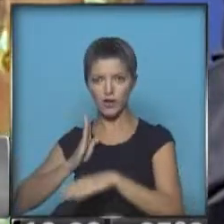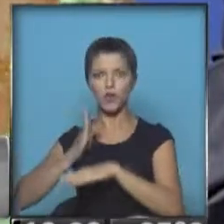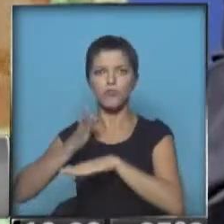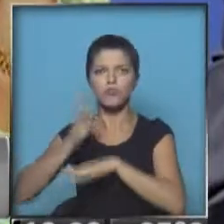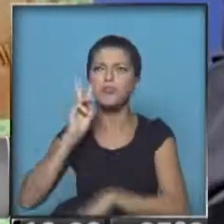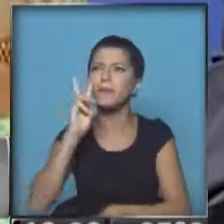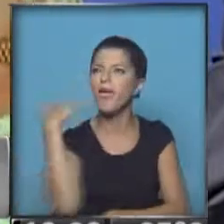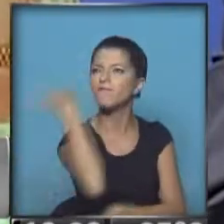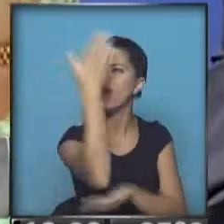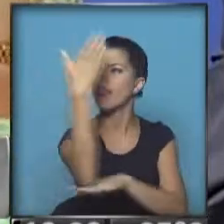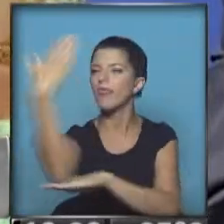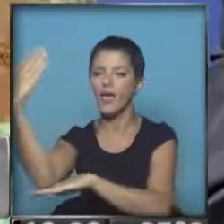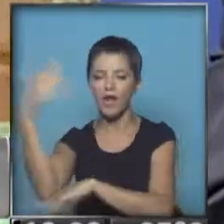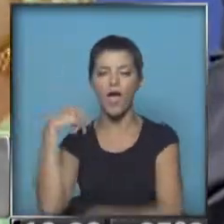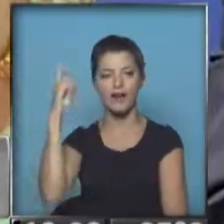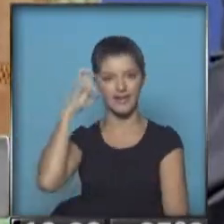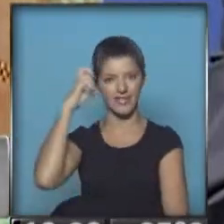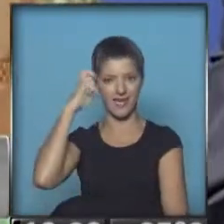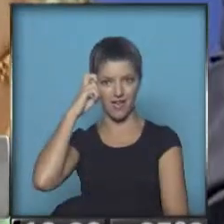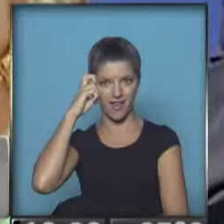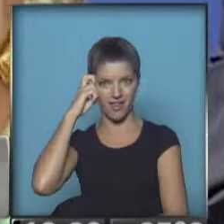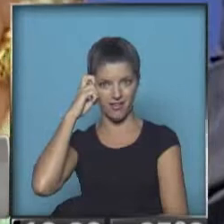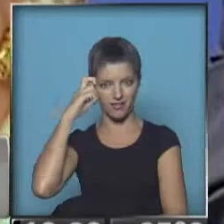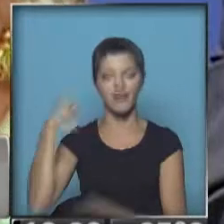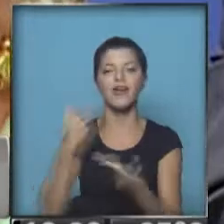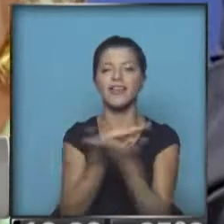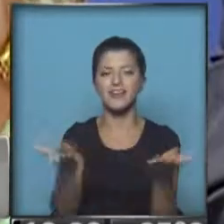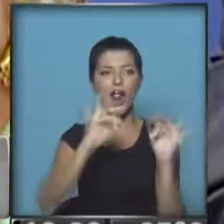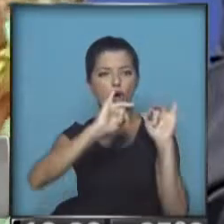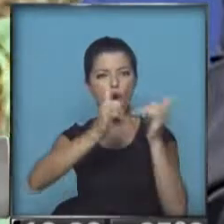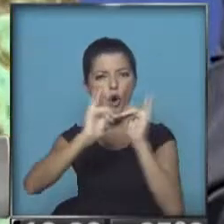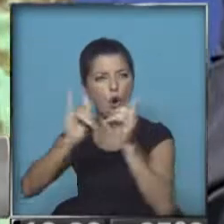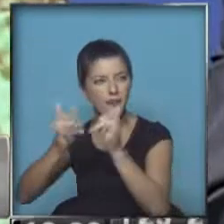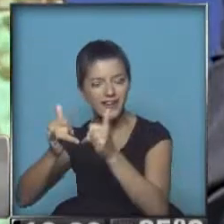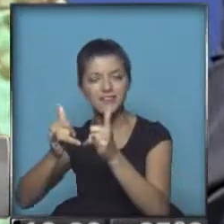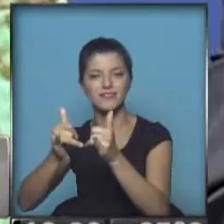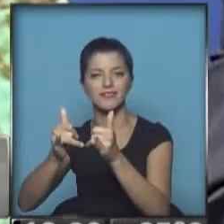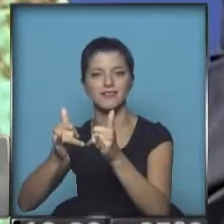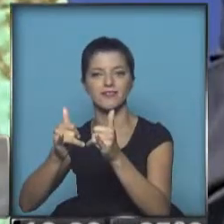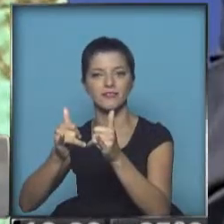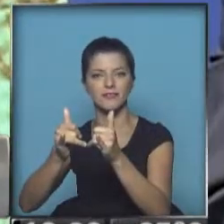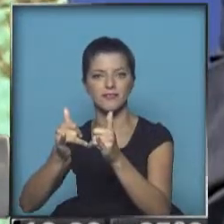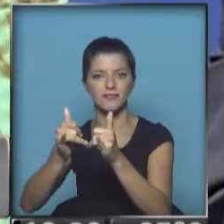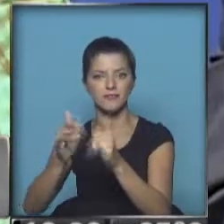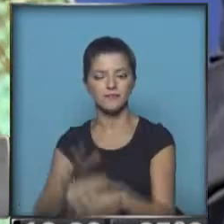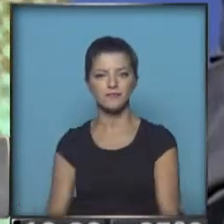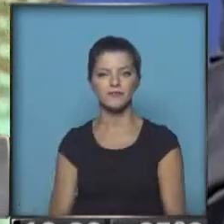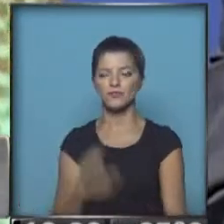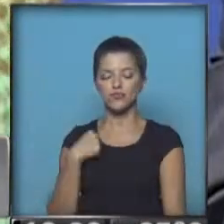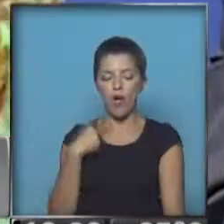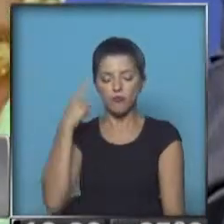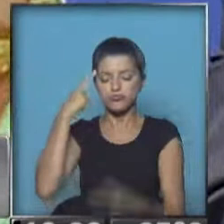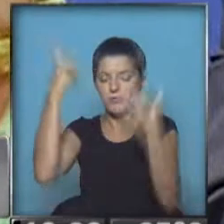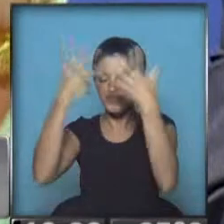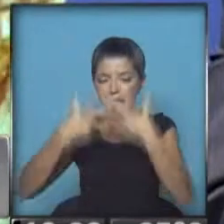banderas radicales y en su gran mayoría mucha juventud, mucho piberío, me acordé de un